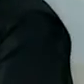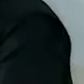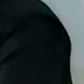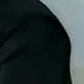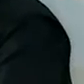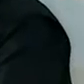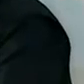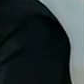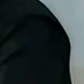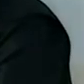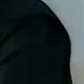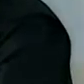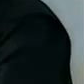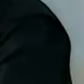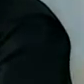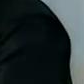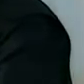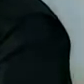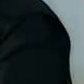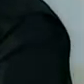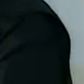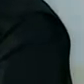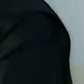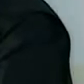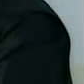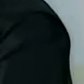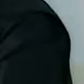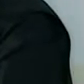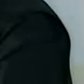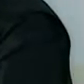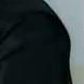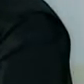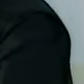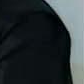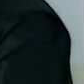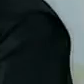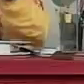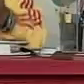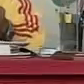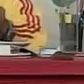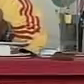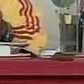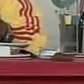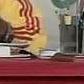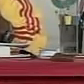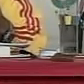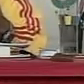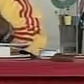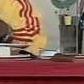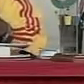la paz y la vida nosotros ahora aceler demos profundicemos el trabajo para construir